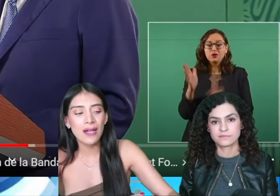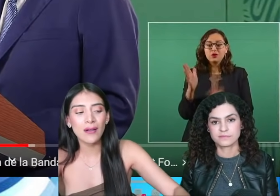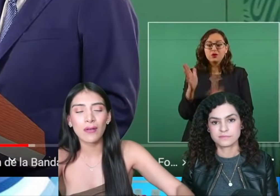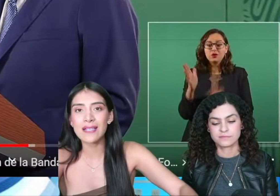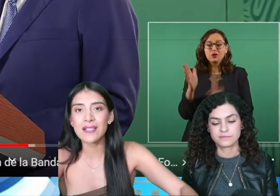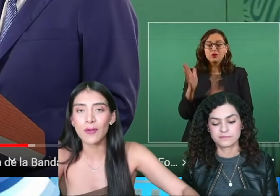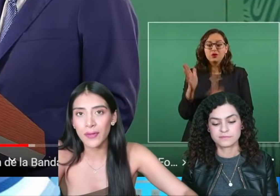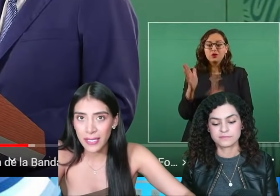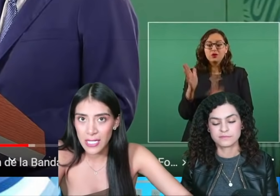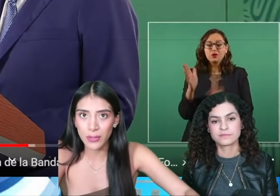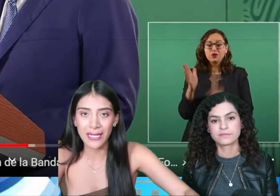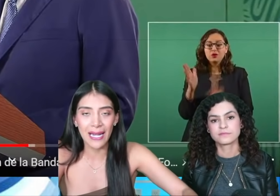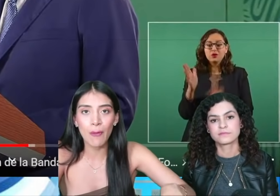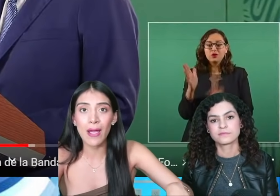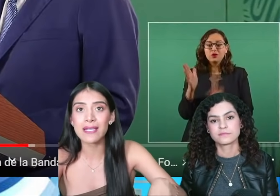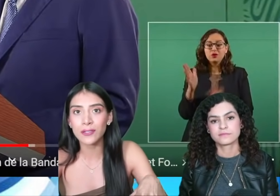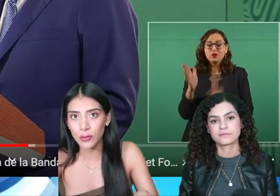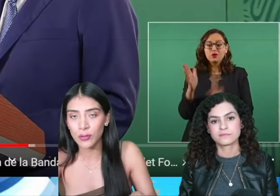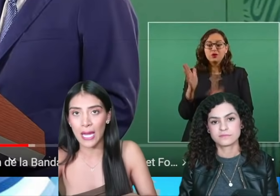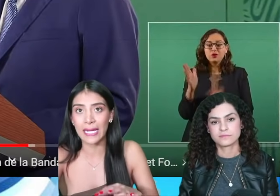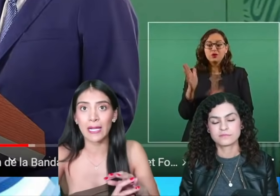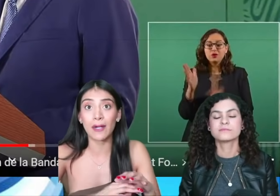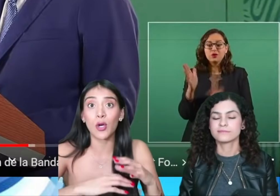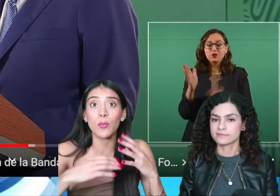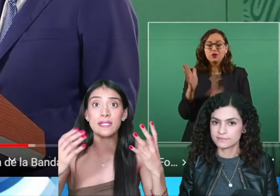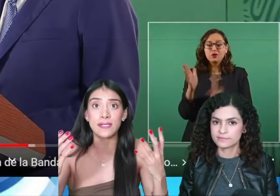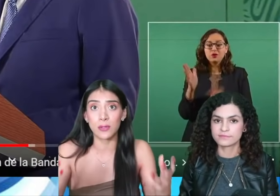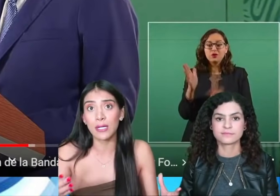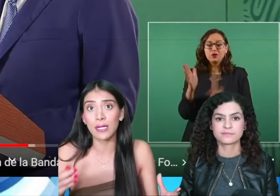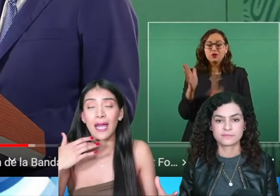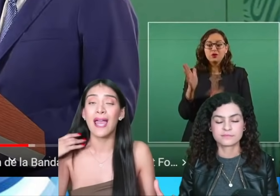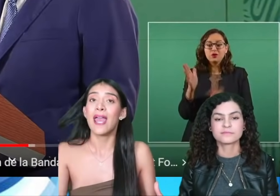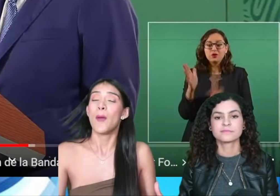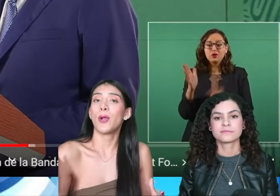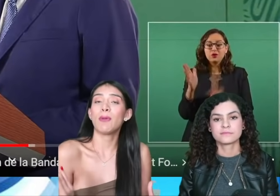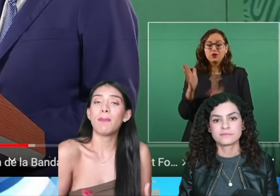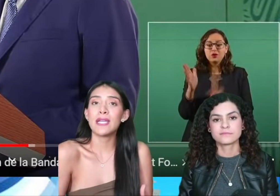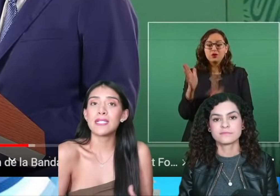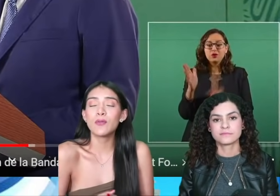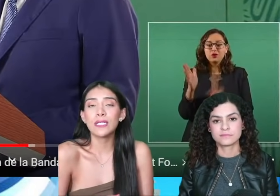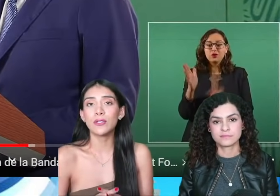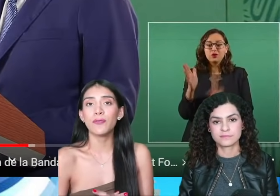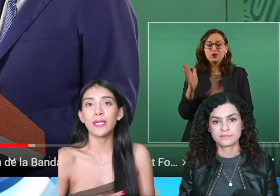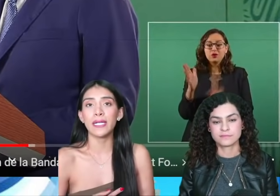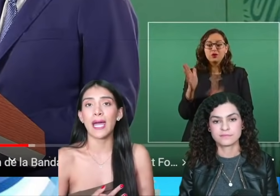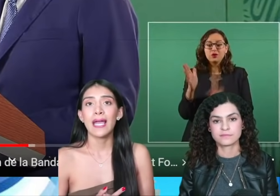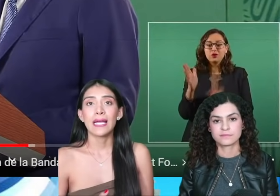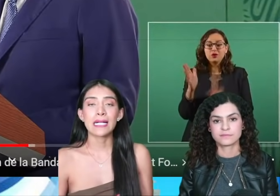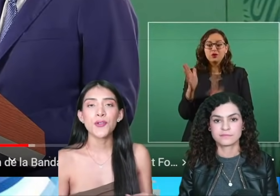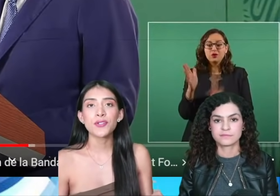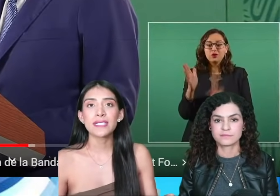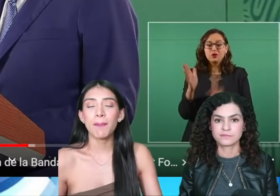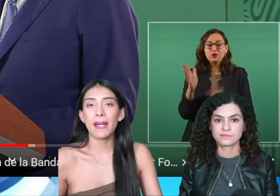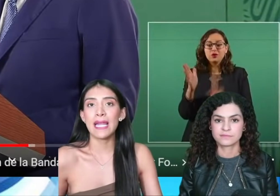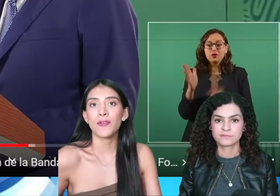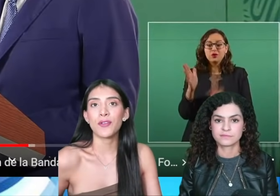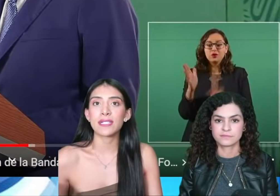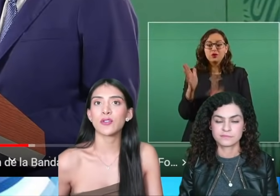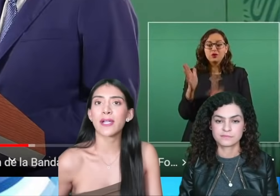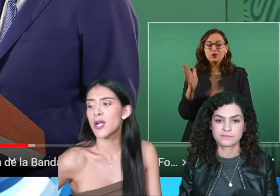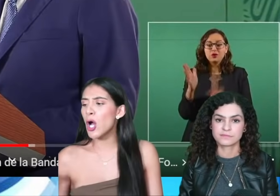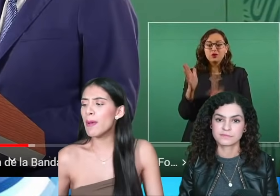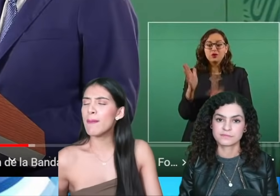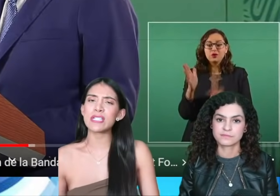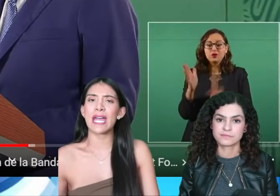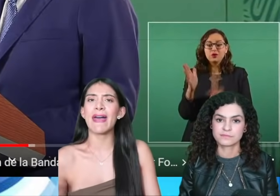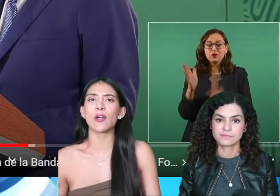no salga con esas tonterías, porque el agua es de todos, hay que ver cómo distribuirla. Pero me parece una tontería que el señor se esté peleando y esté diciendo